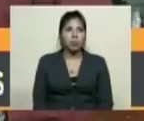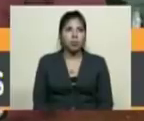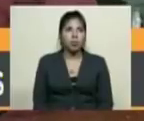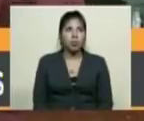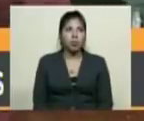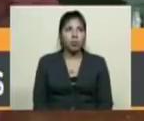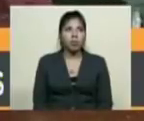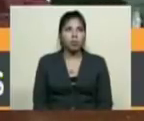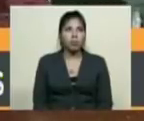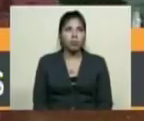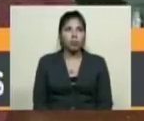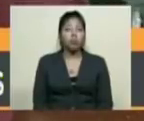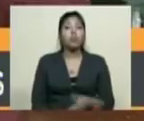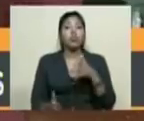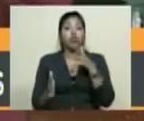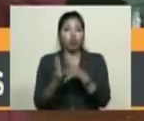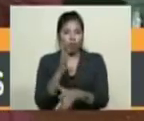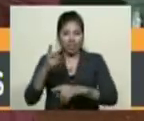el tema de